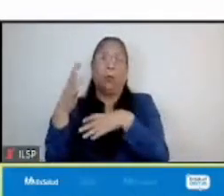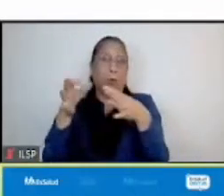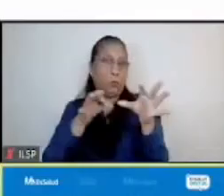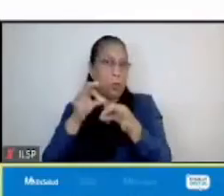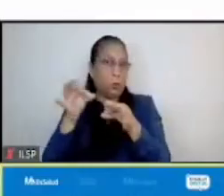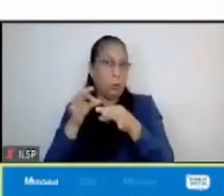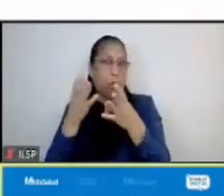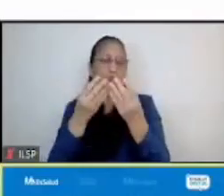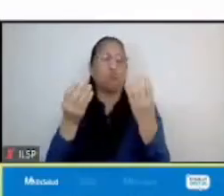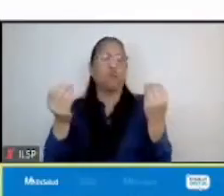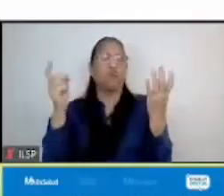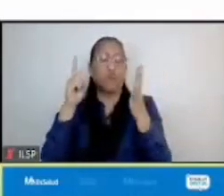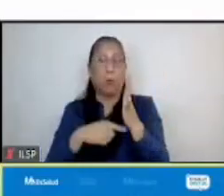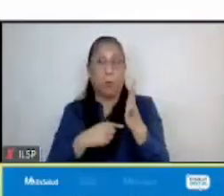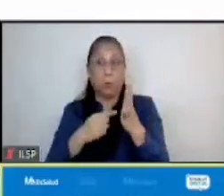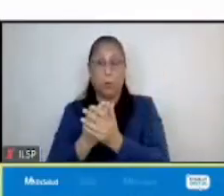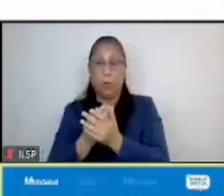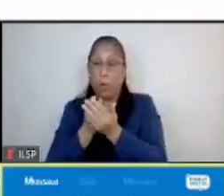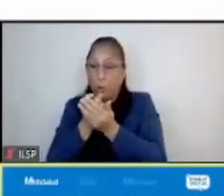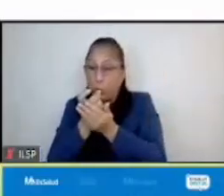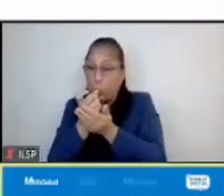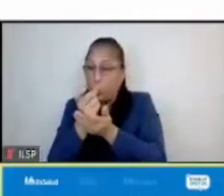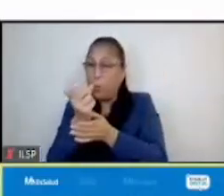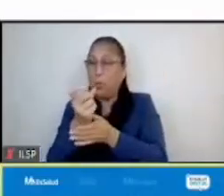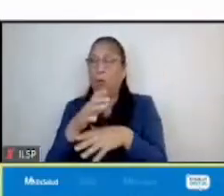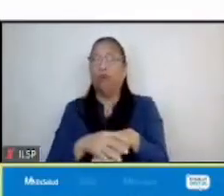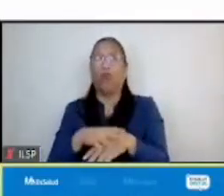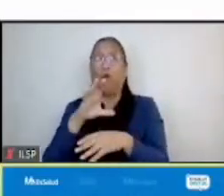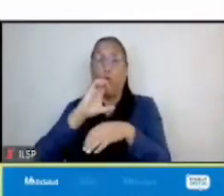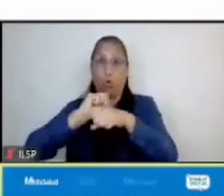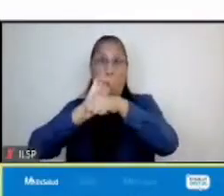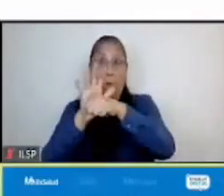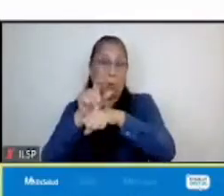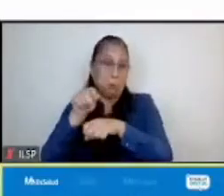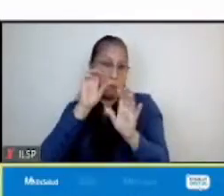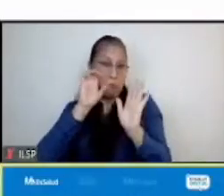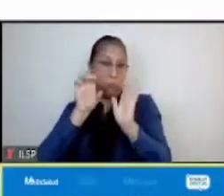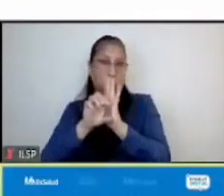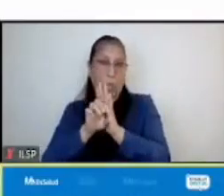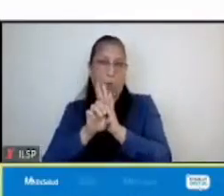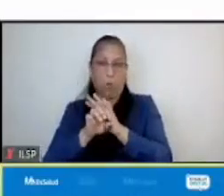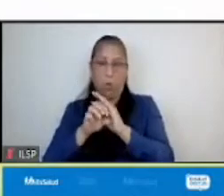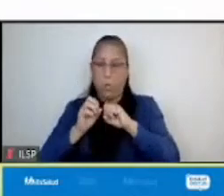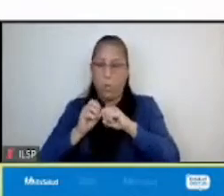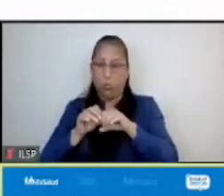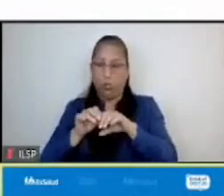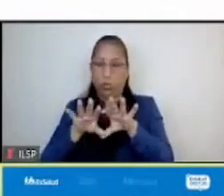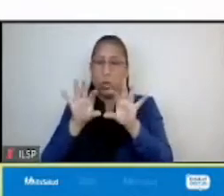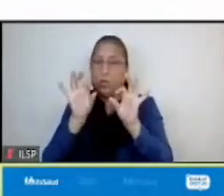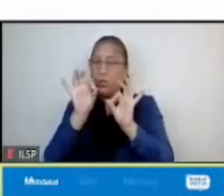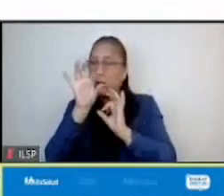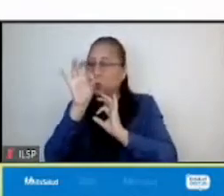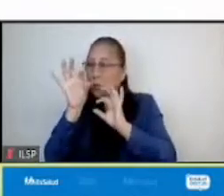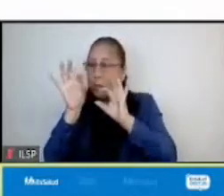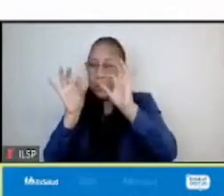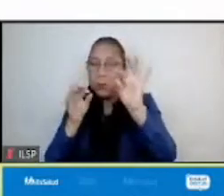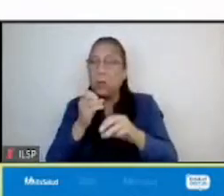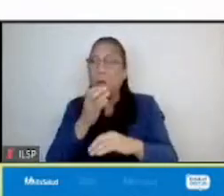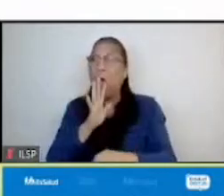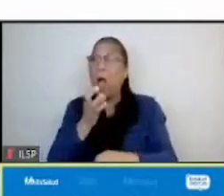veces, los virus, la mayoría de virus como el COVID, se transmiten por gotitas